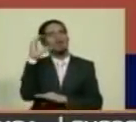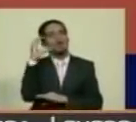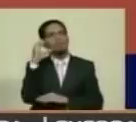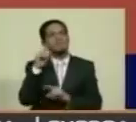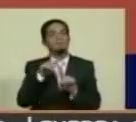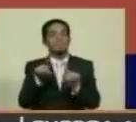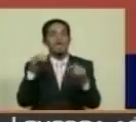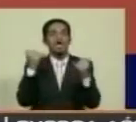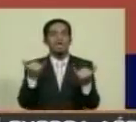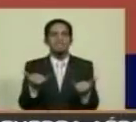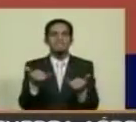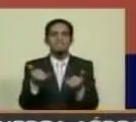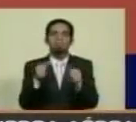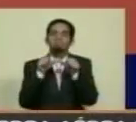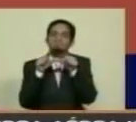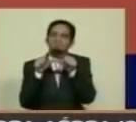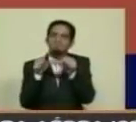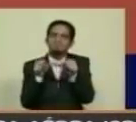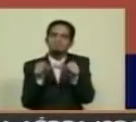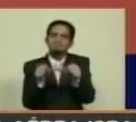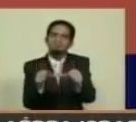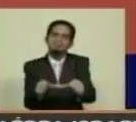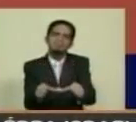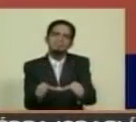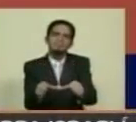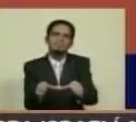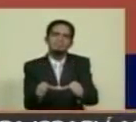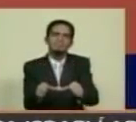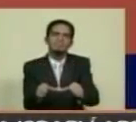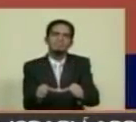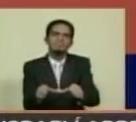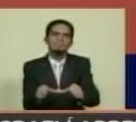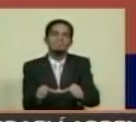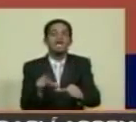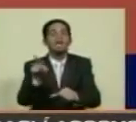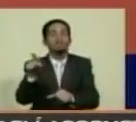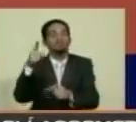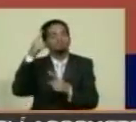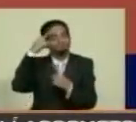colombiano persiste en su acción agresiva. Ellos verán.